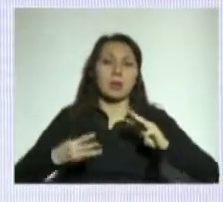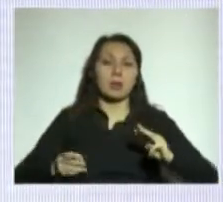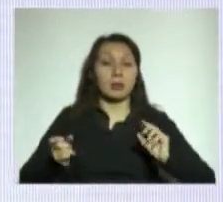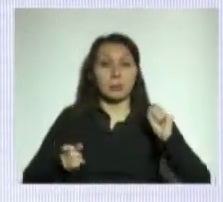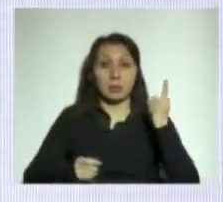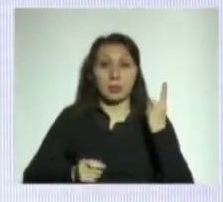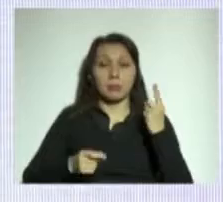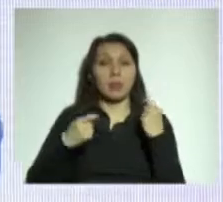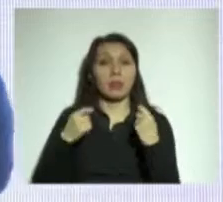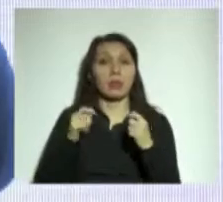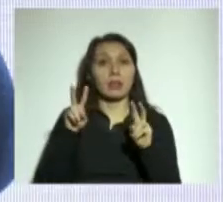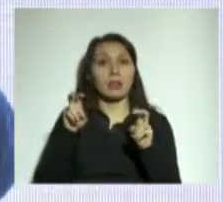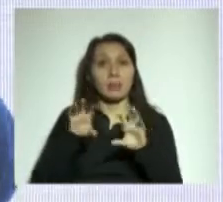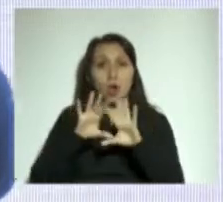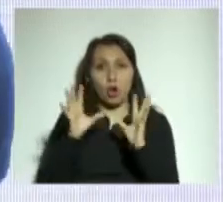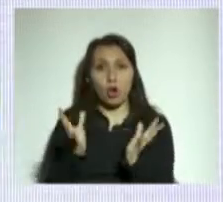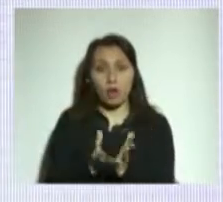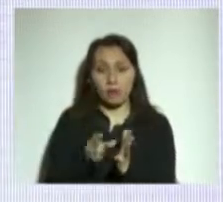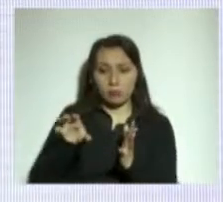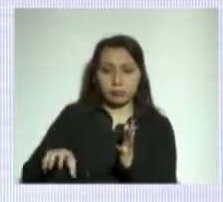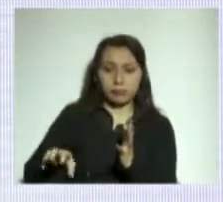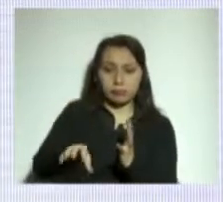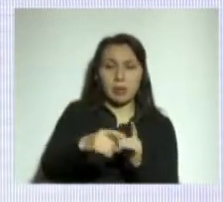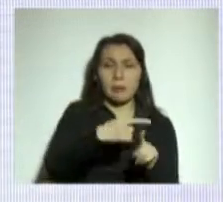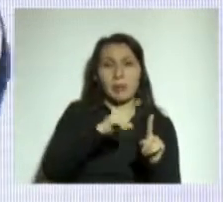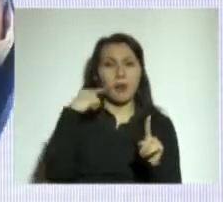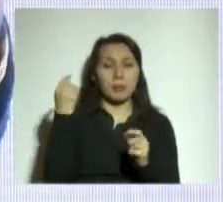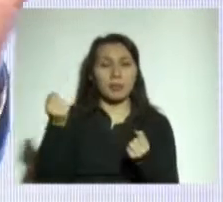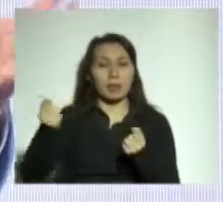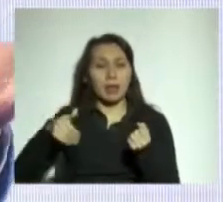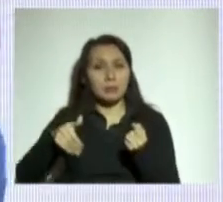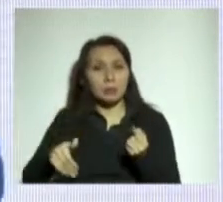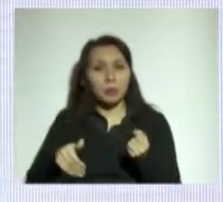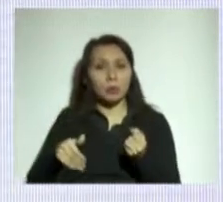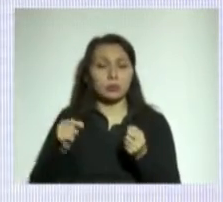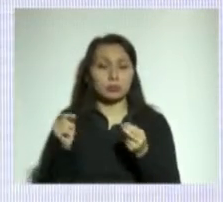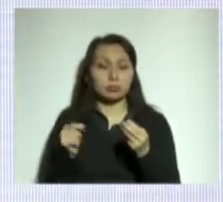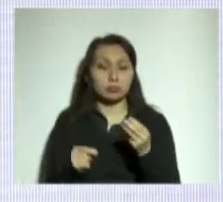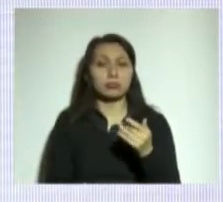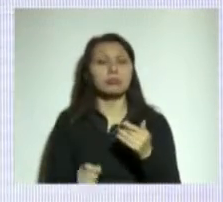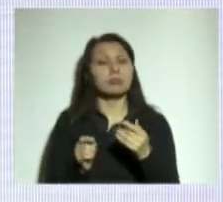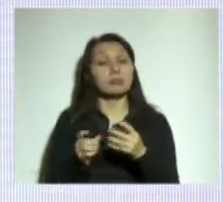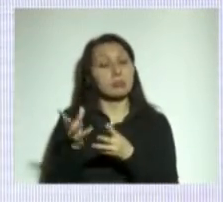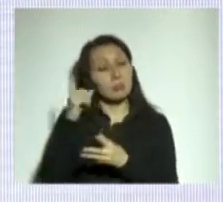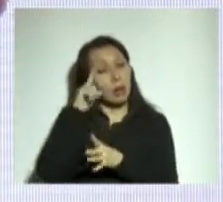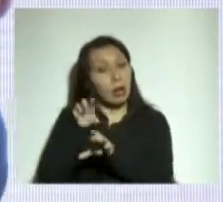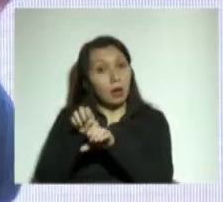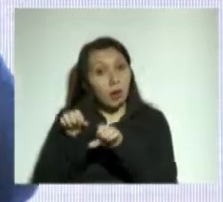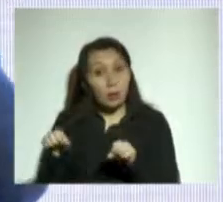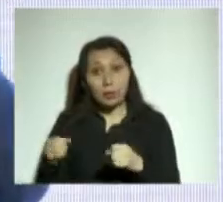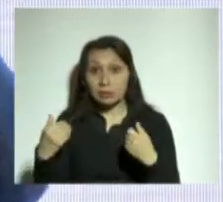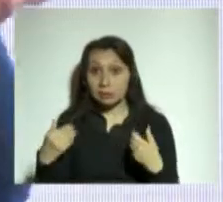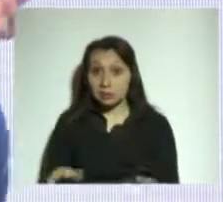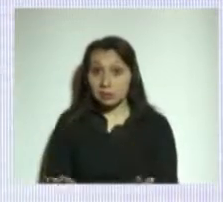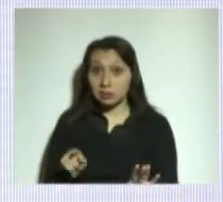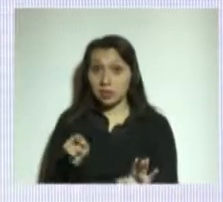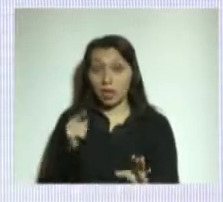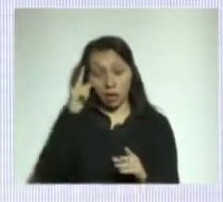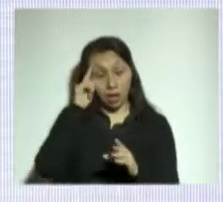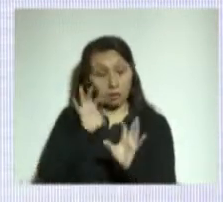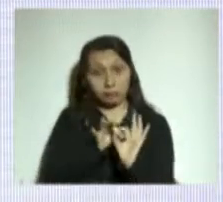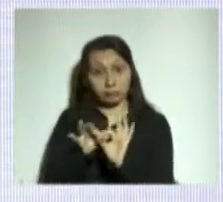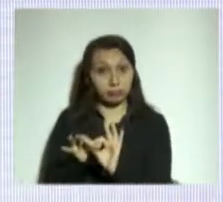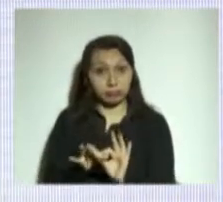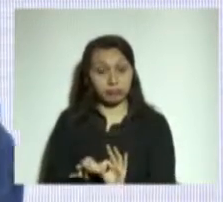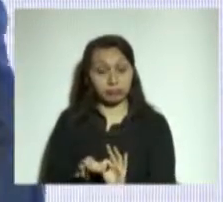primero se tratan los temas globales, sectoriales, medio ambiente, transporte, se llegan a una serie de conclusiones y cuando ya se está de acuerdo en esas